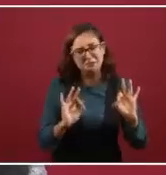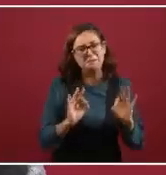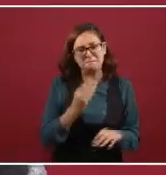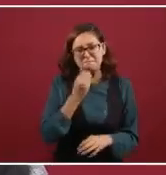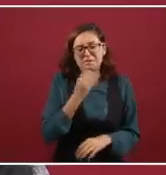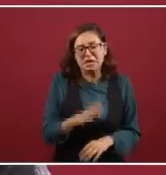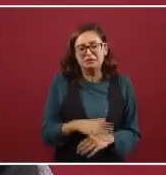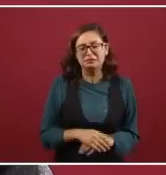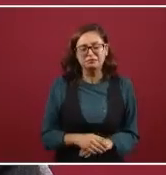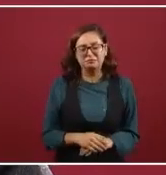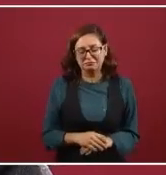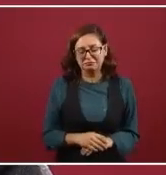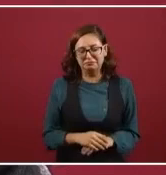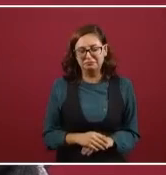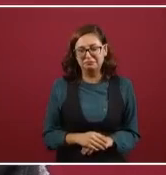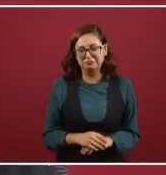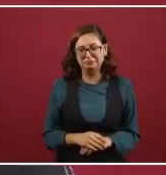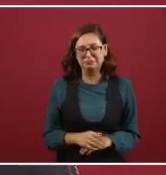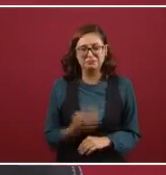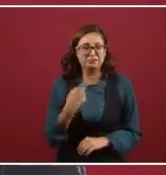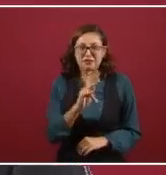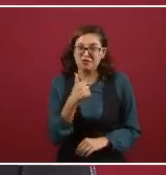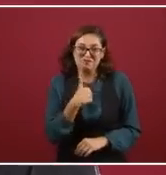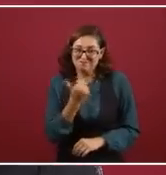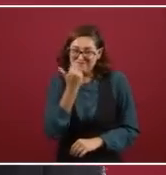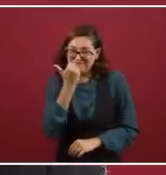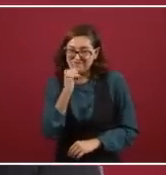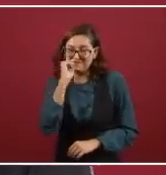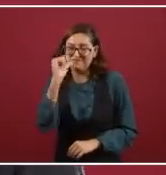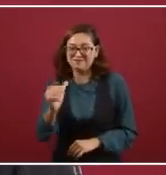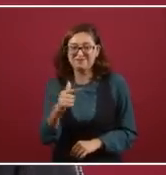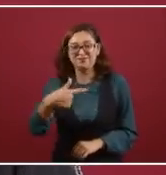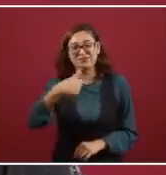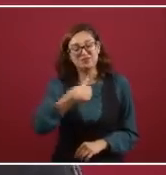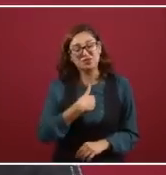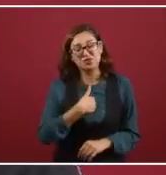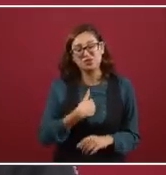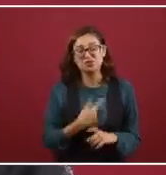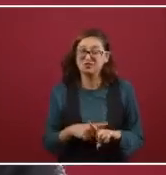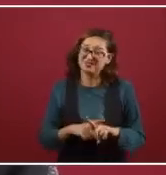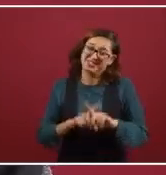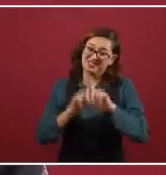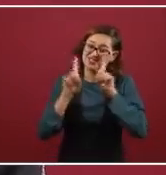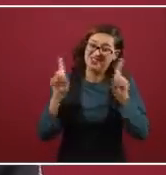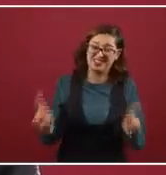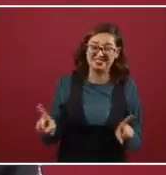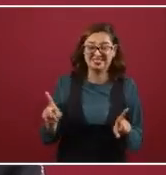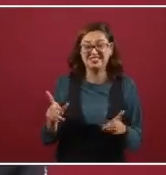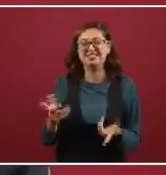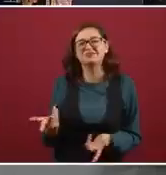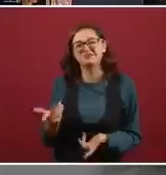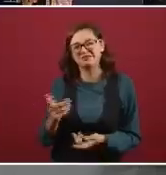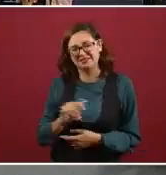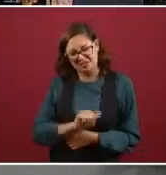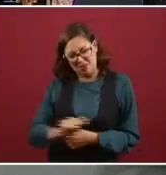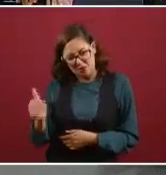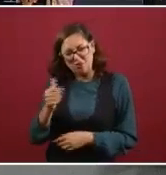extraordinario. Yo soy más de la butifarra de allá de Jalpa. Se las recomiendo.